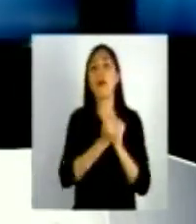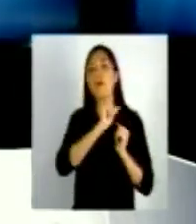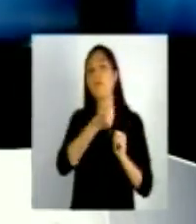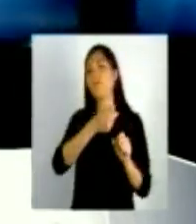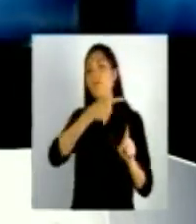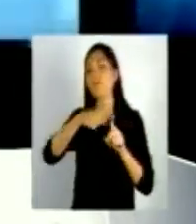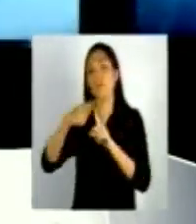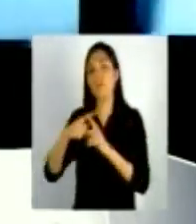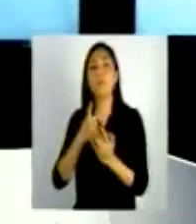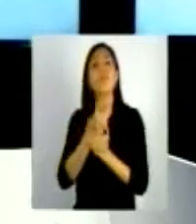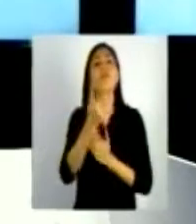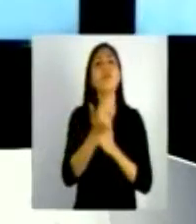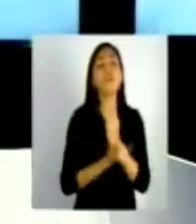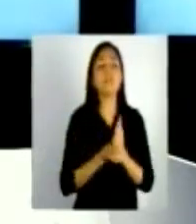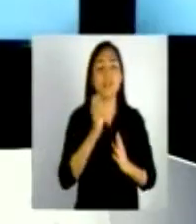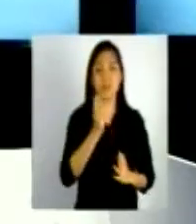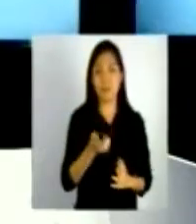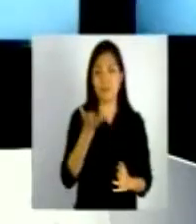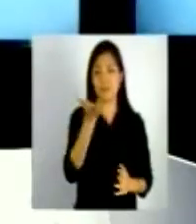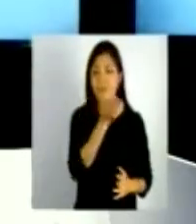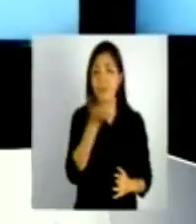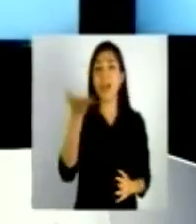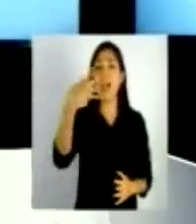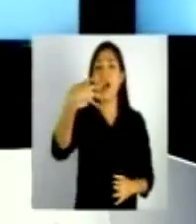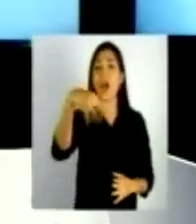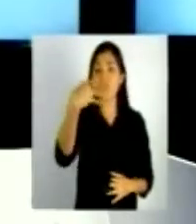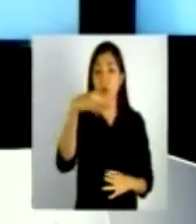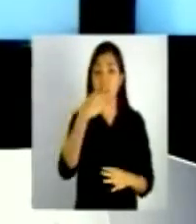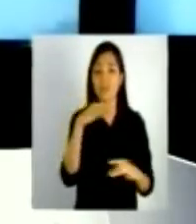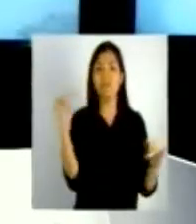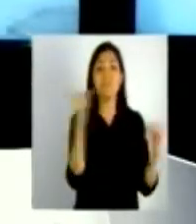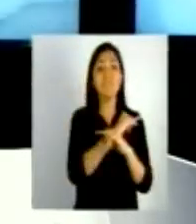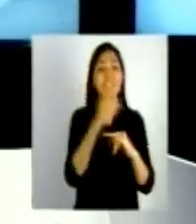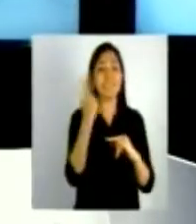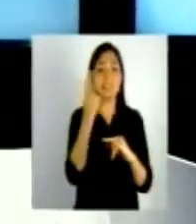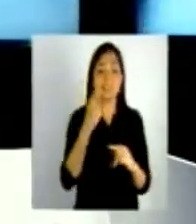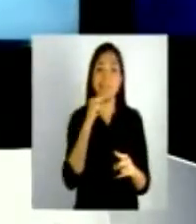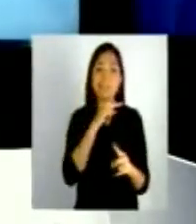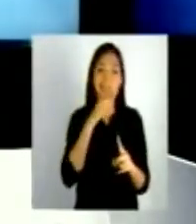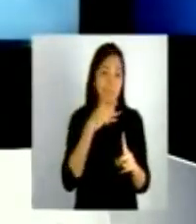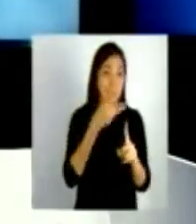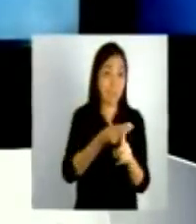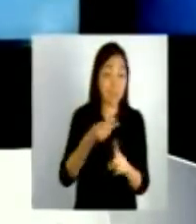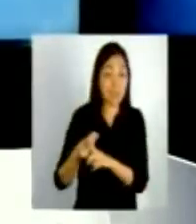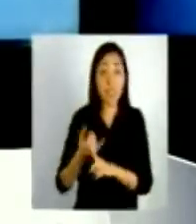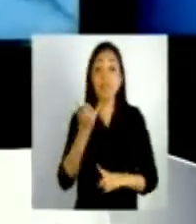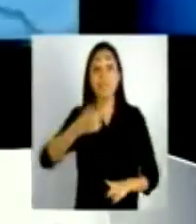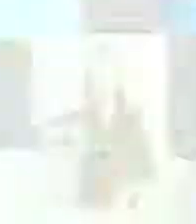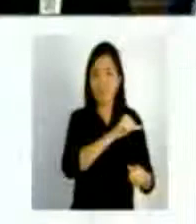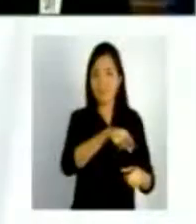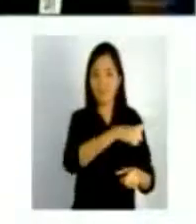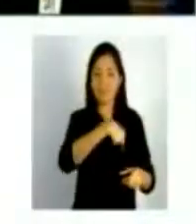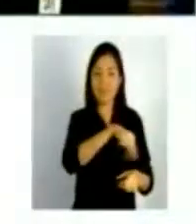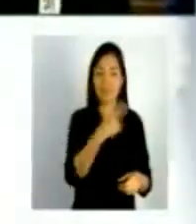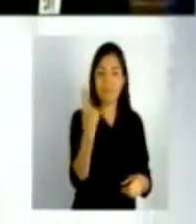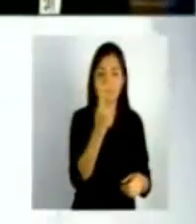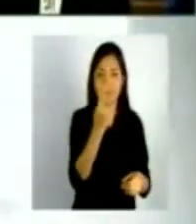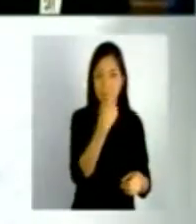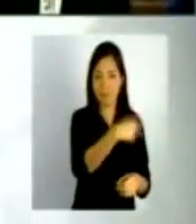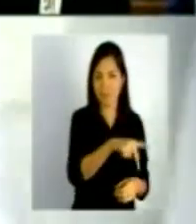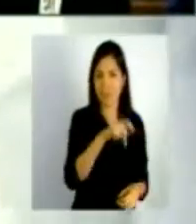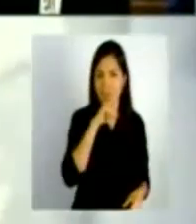en un proyecto de por lo menos 14 carreteras que hoy se requieren en el estado de Jalisco, y que esto nos permita a nosotros avanzar.